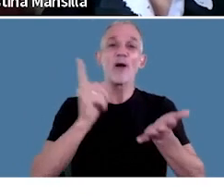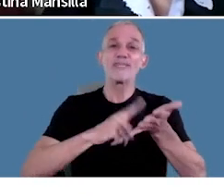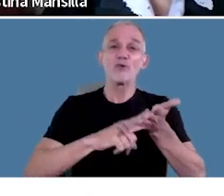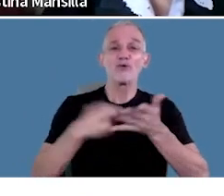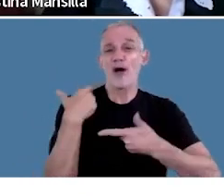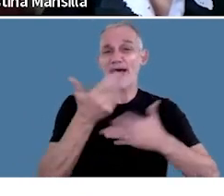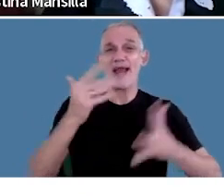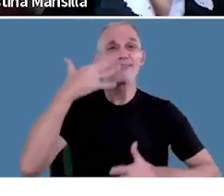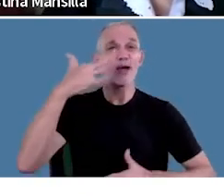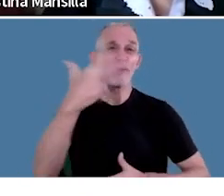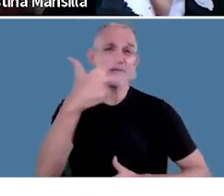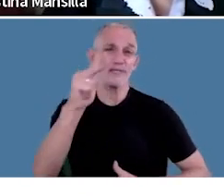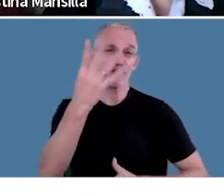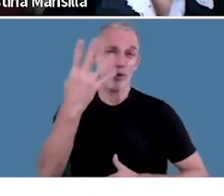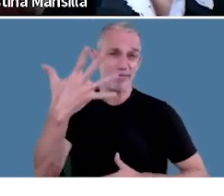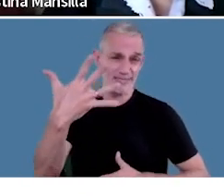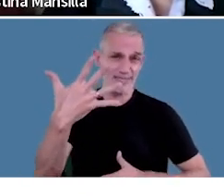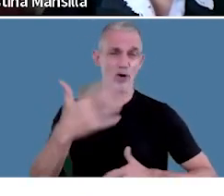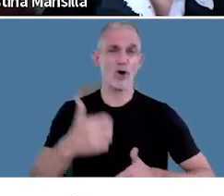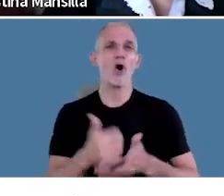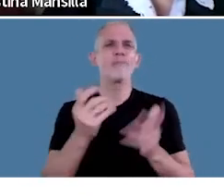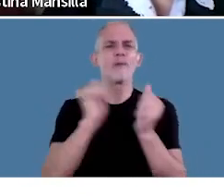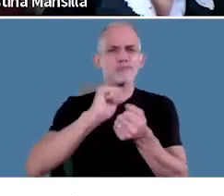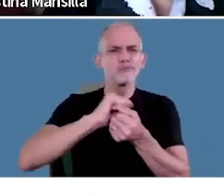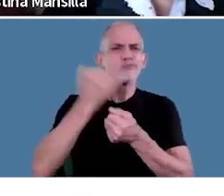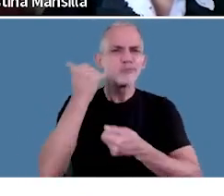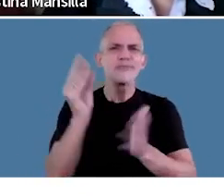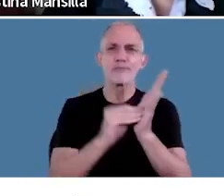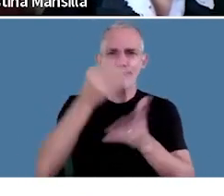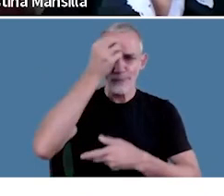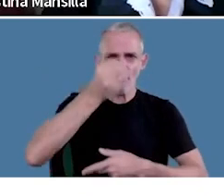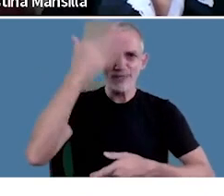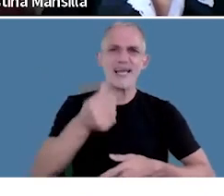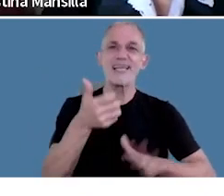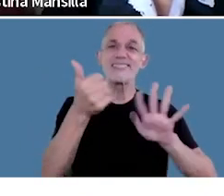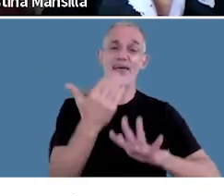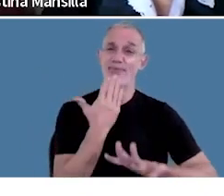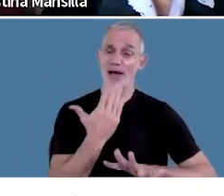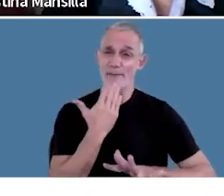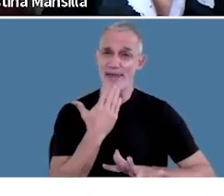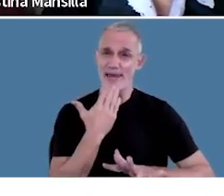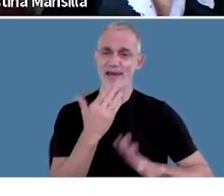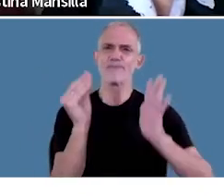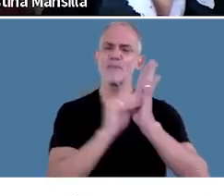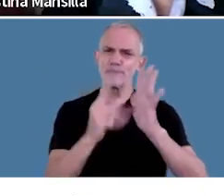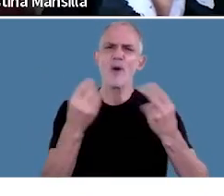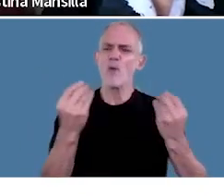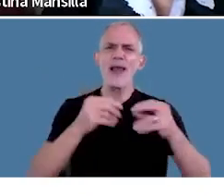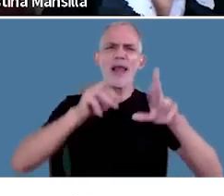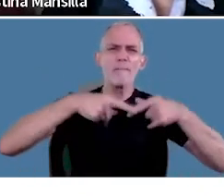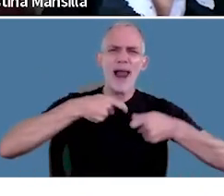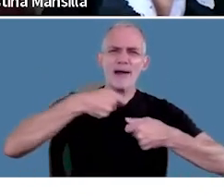General 5345, publicada en Boletín el 6 de abril. Recordemos que este plan de